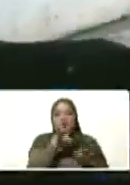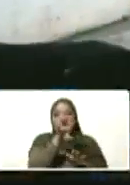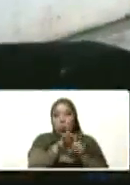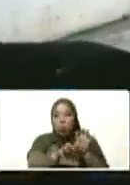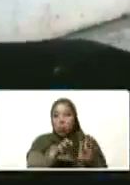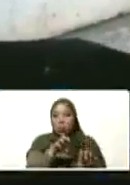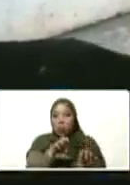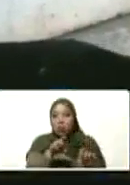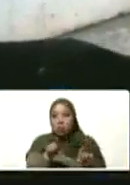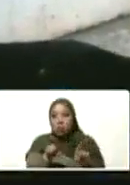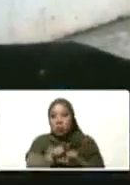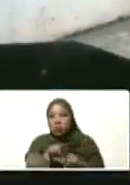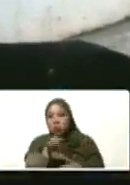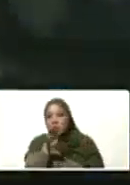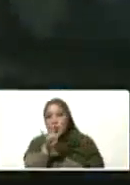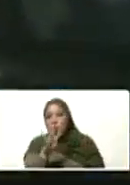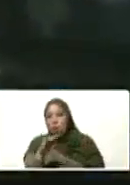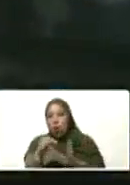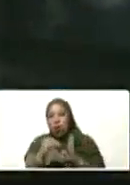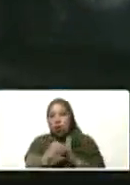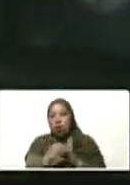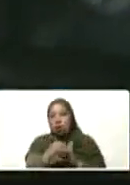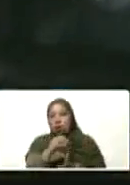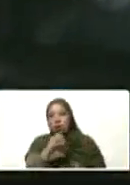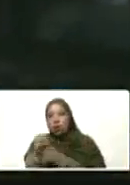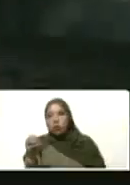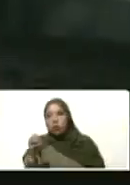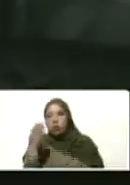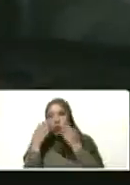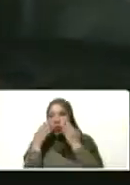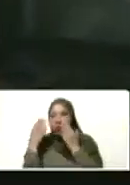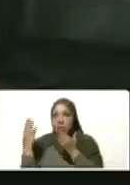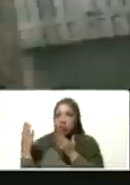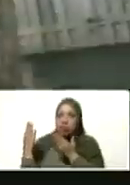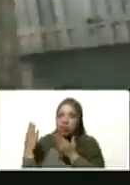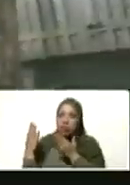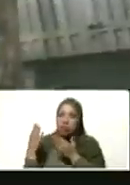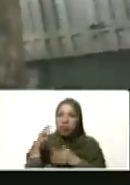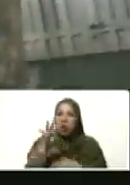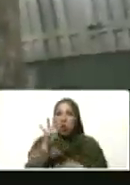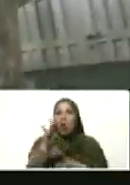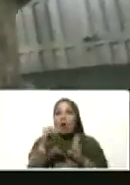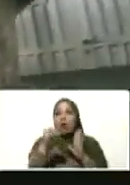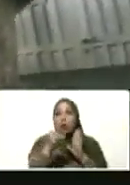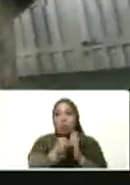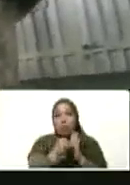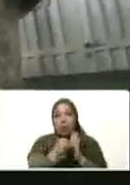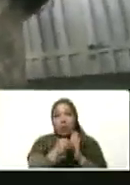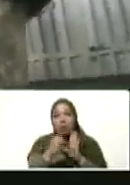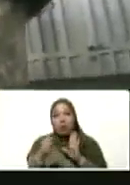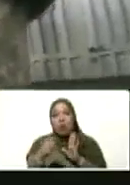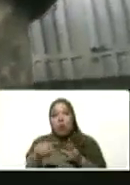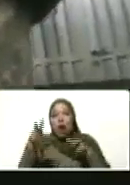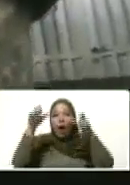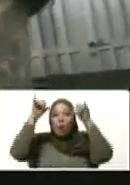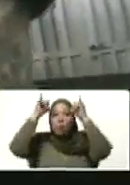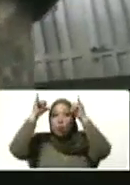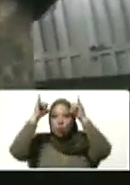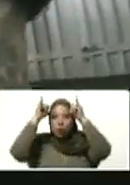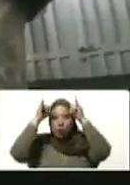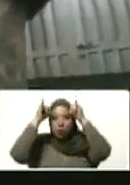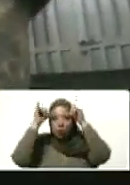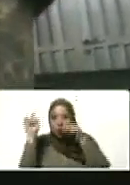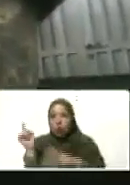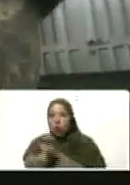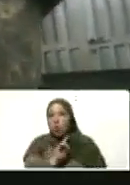Tenemos cerca de 4.000 vientres, los cuales están todos organizados de una manera